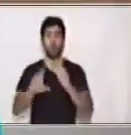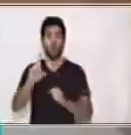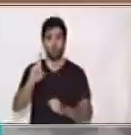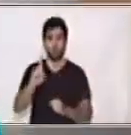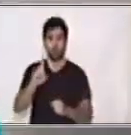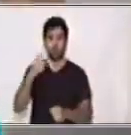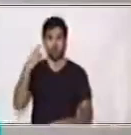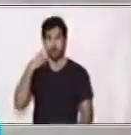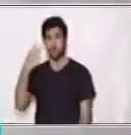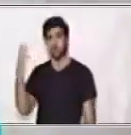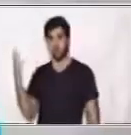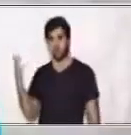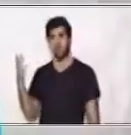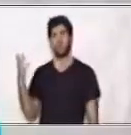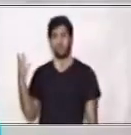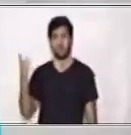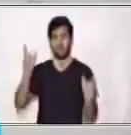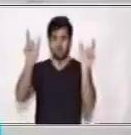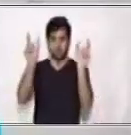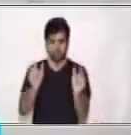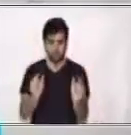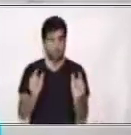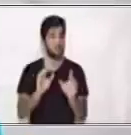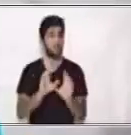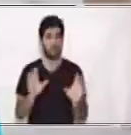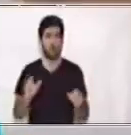Mire, reduciendo.